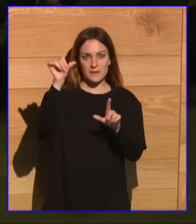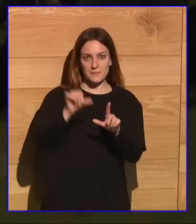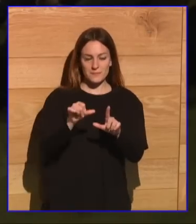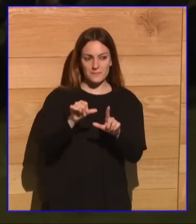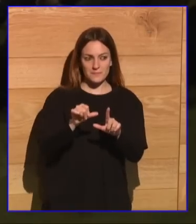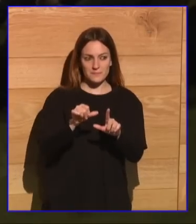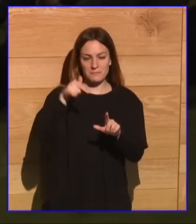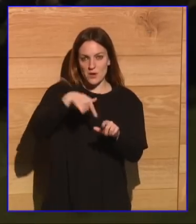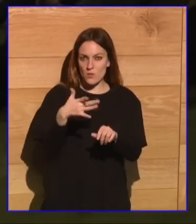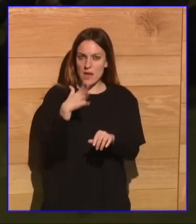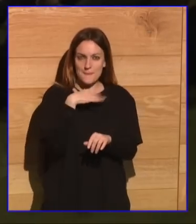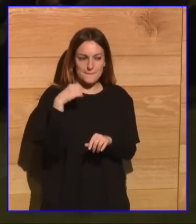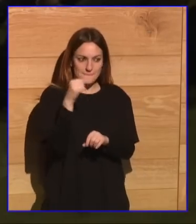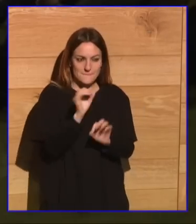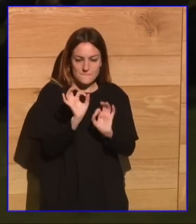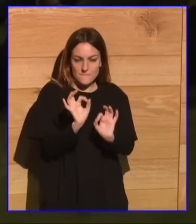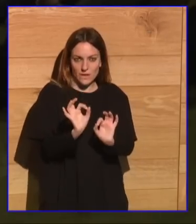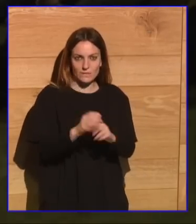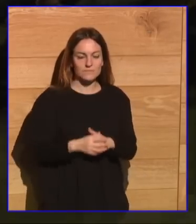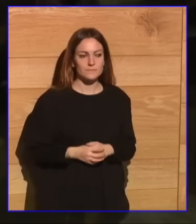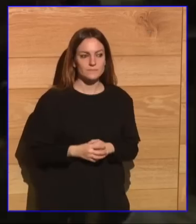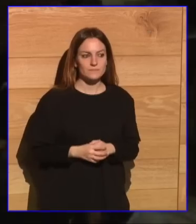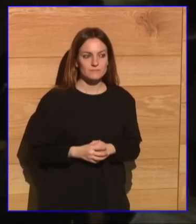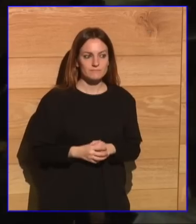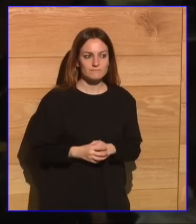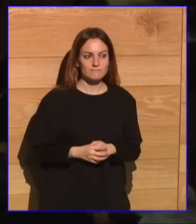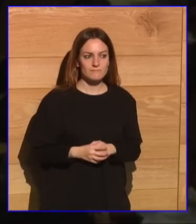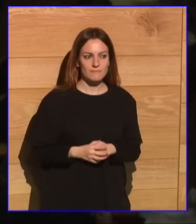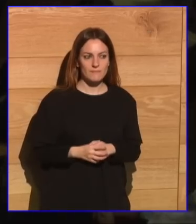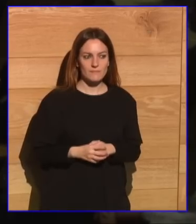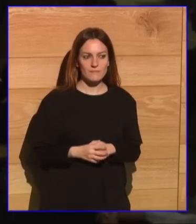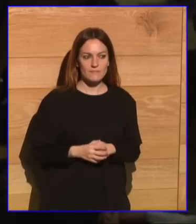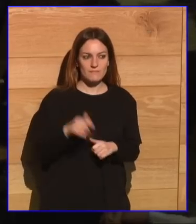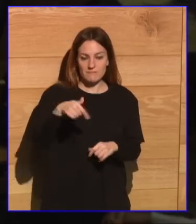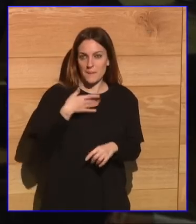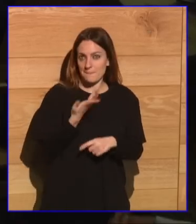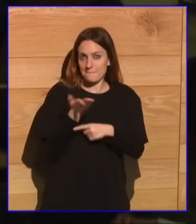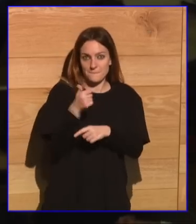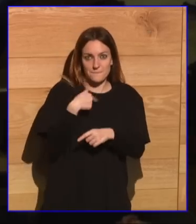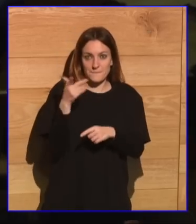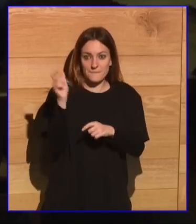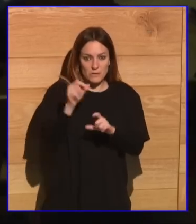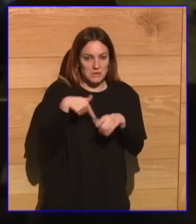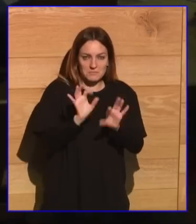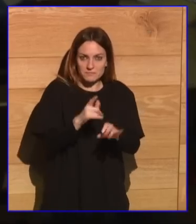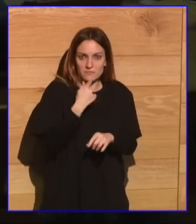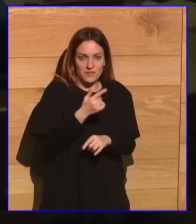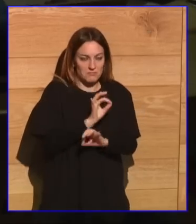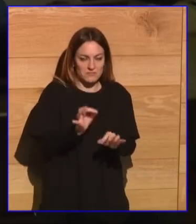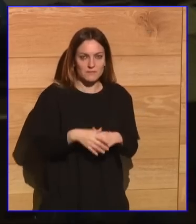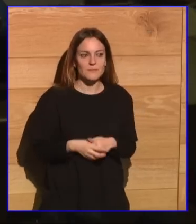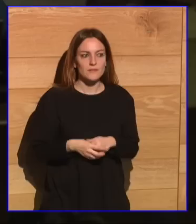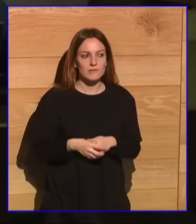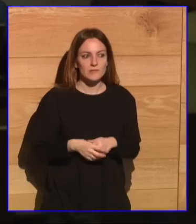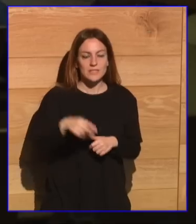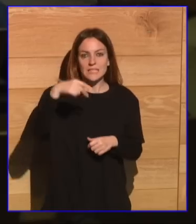mono. Obra maestra para mí, ya. Qué pena que en los monos. Y aquí está mi exposición los de monos, la película. En los monos te doy la razón, pero en Nicolas